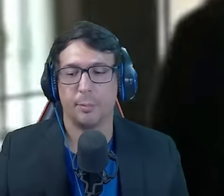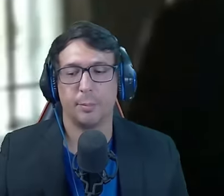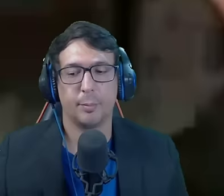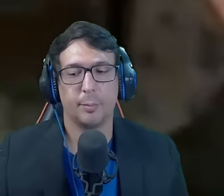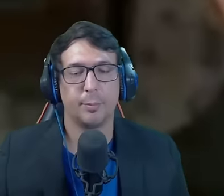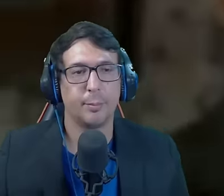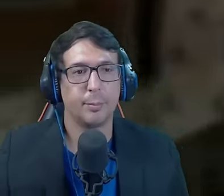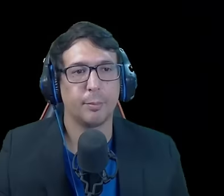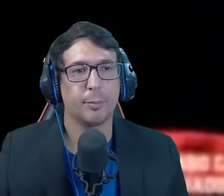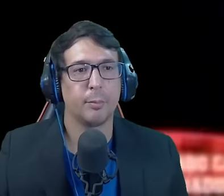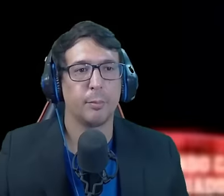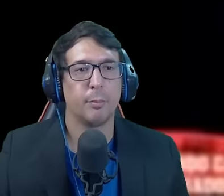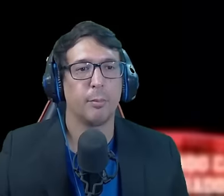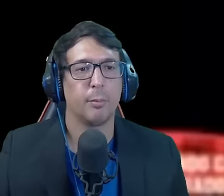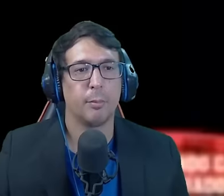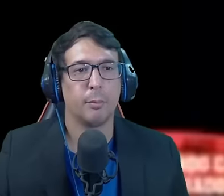a Chile?